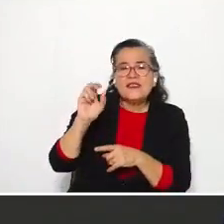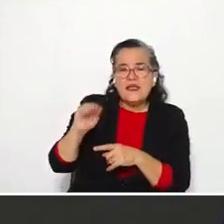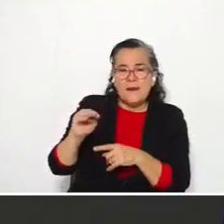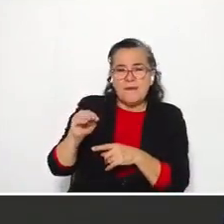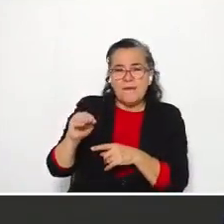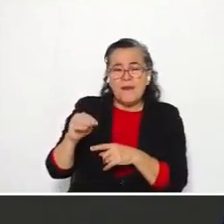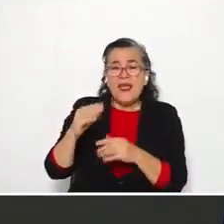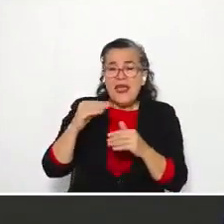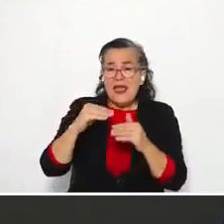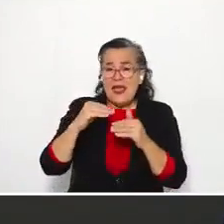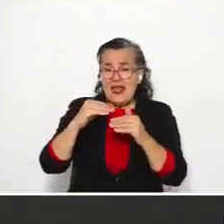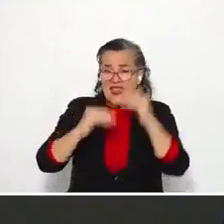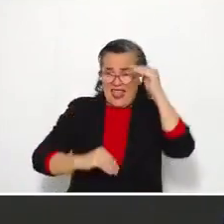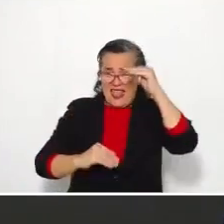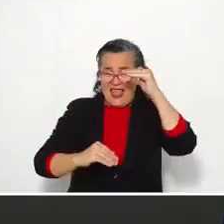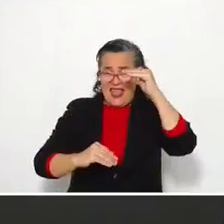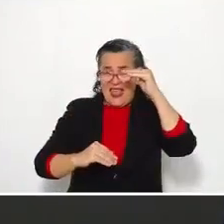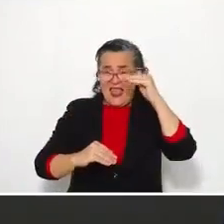género?